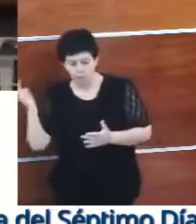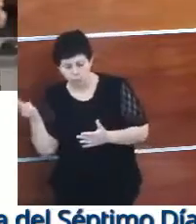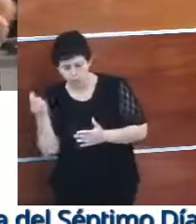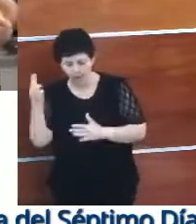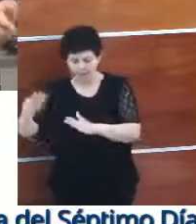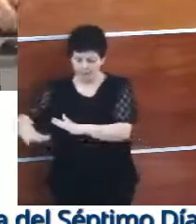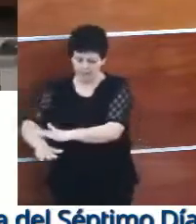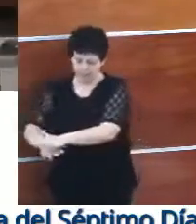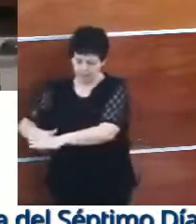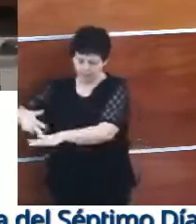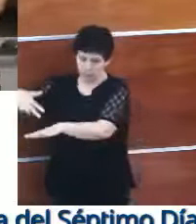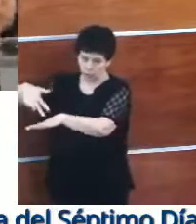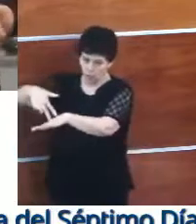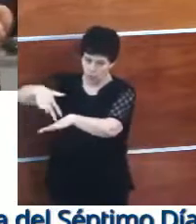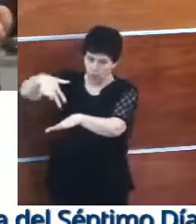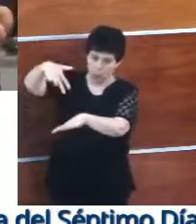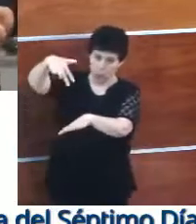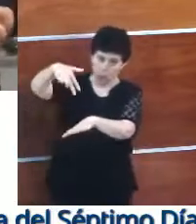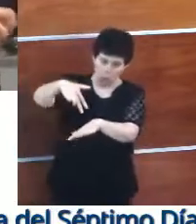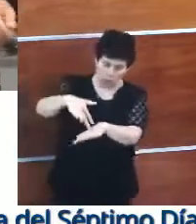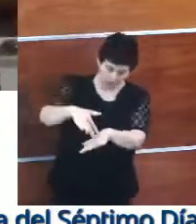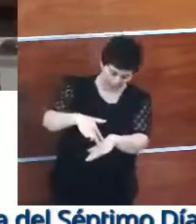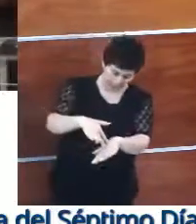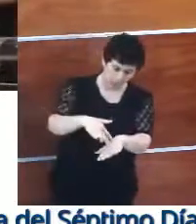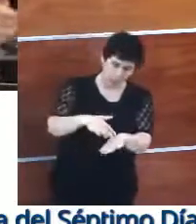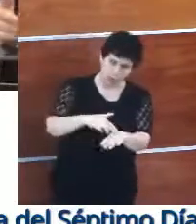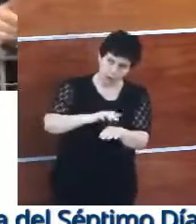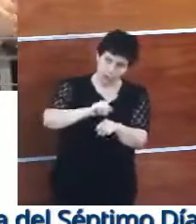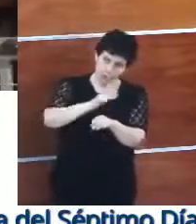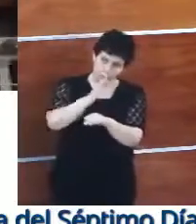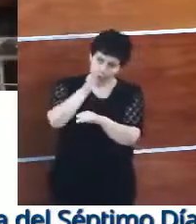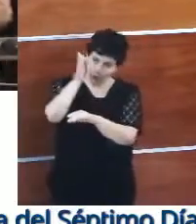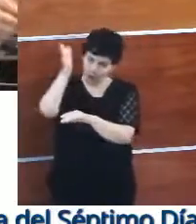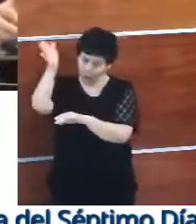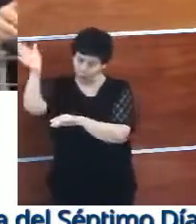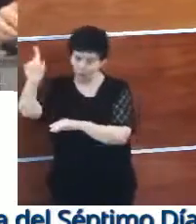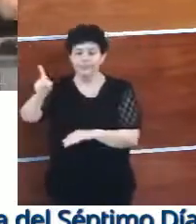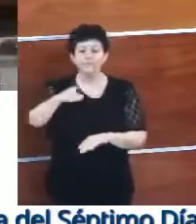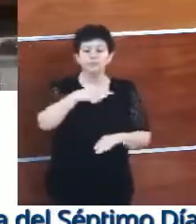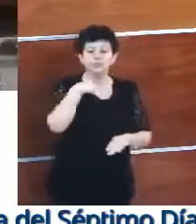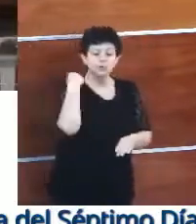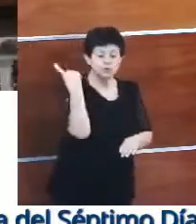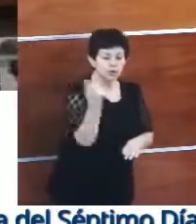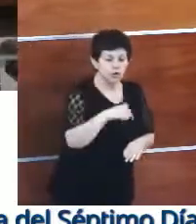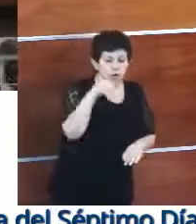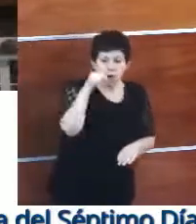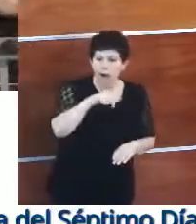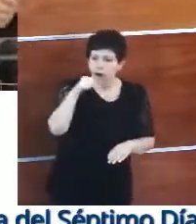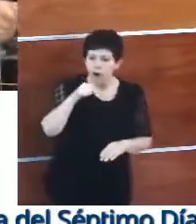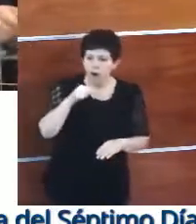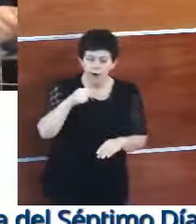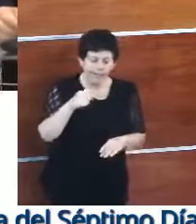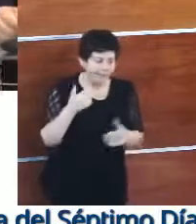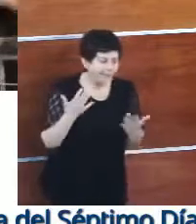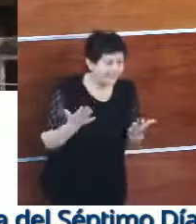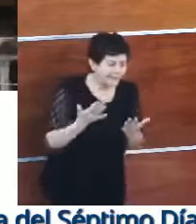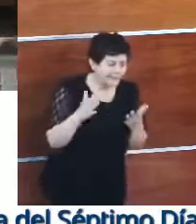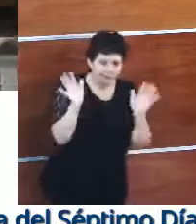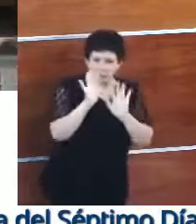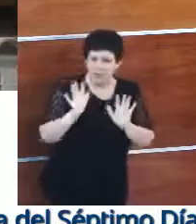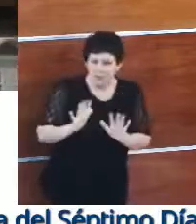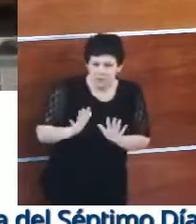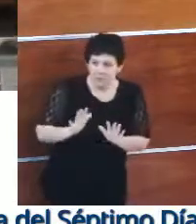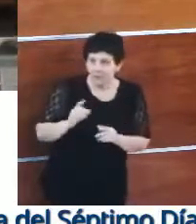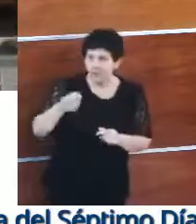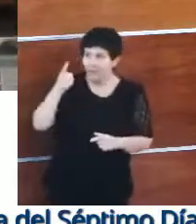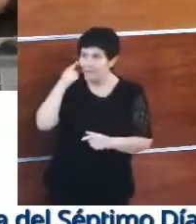Resucita Jesús, termina la etapa de redención y a partir de allí nosotros como hijos de Dios caminamos hacia la Canaán celestial. No hay otra